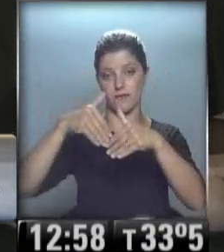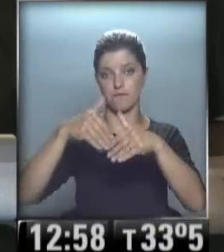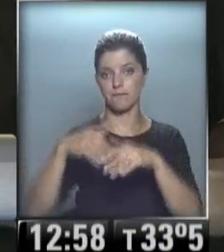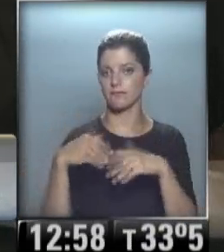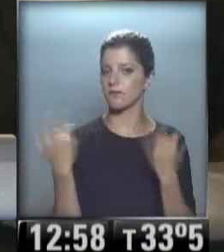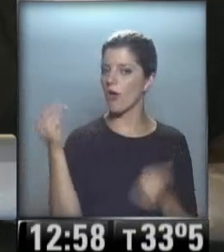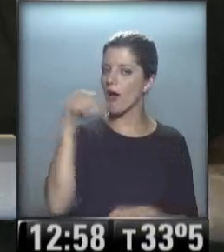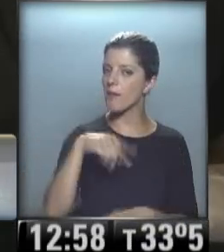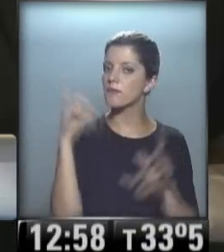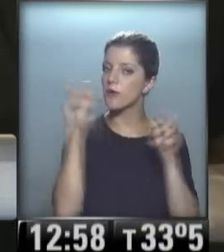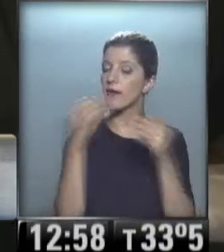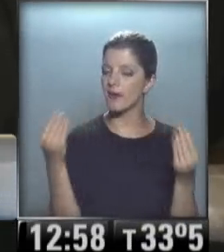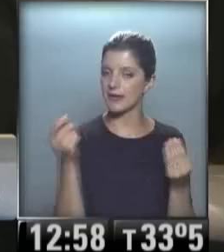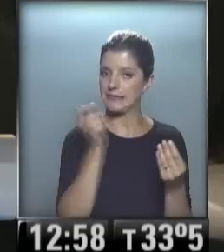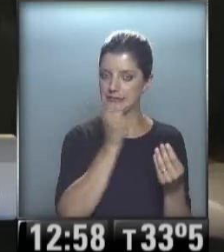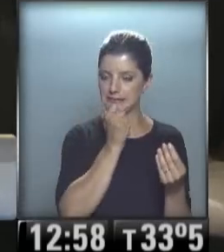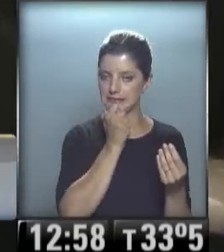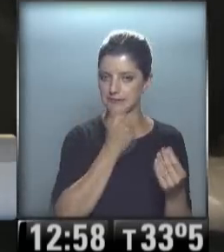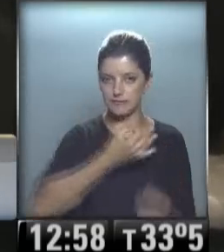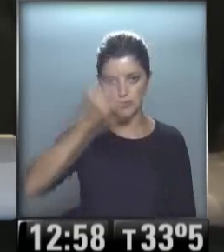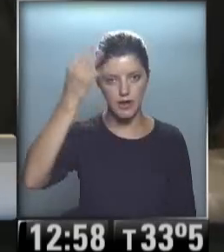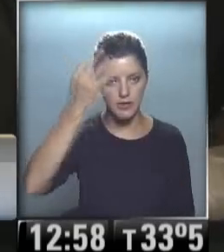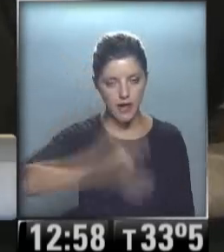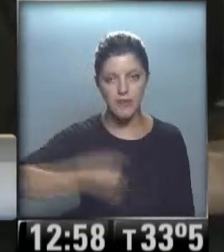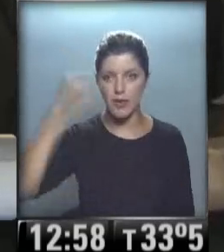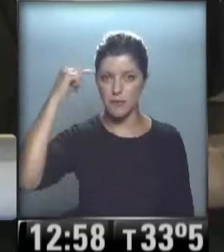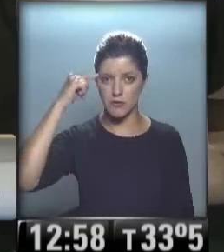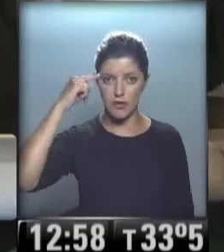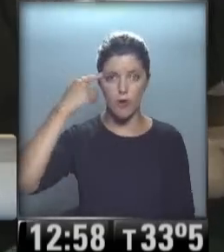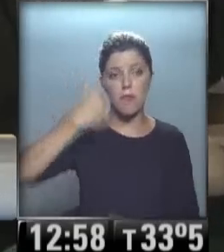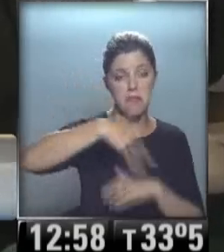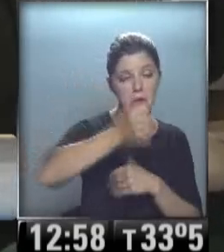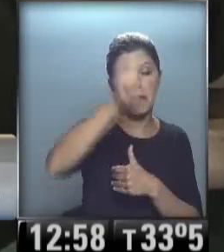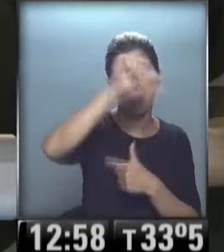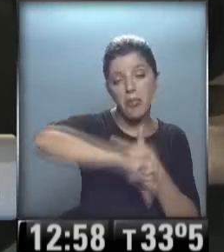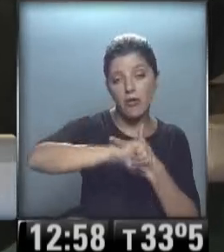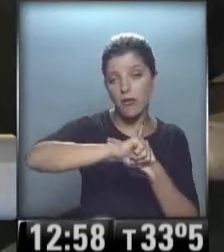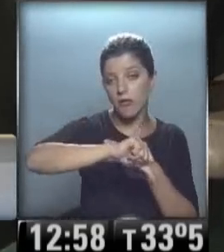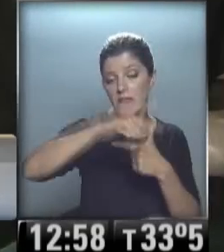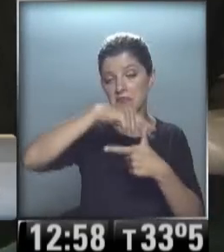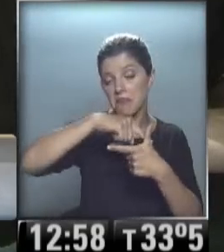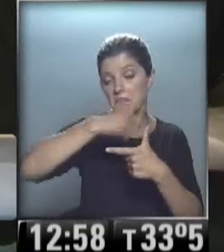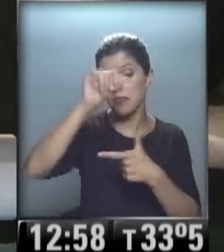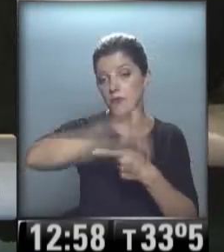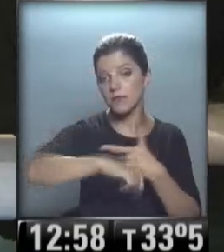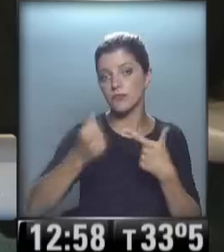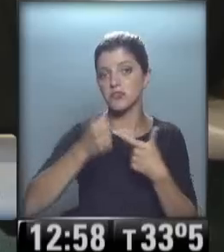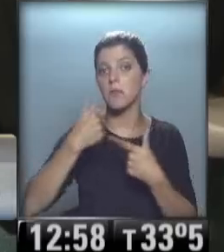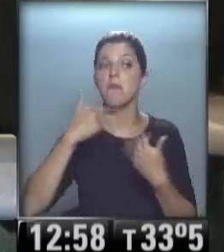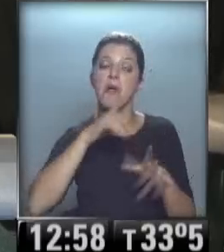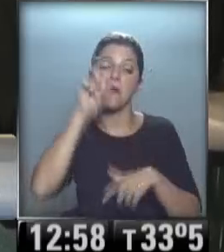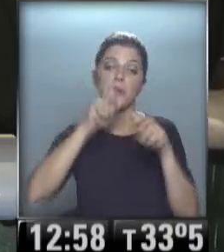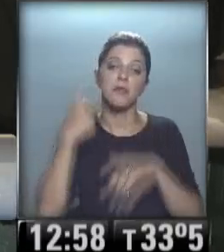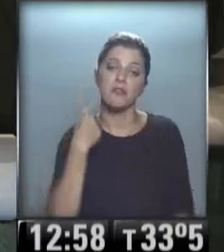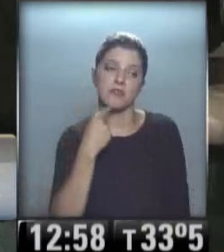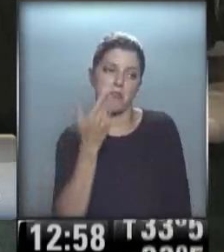también es que si efectivamente están tan convencidos de que van a perder por la diferencia que sea probablemente mucha gente diga Y bueno